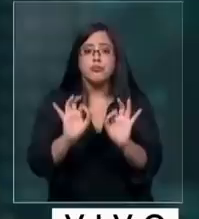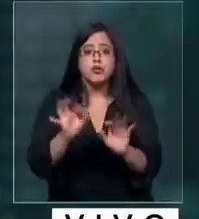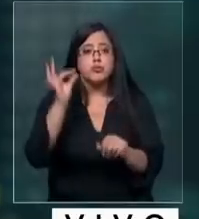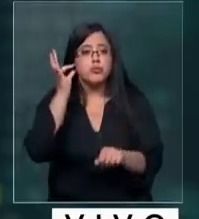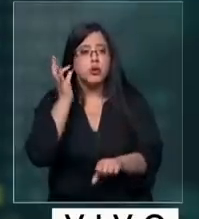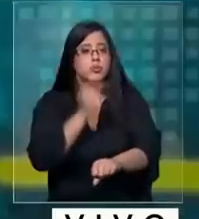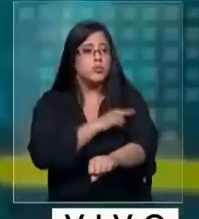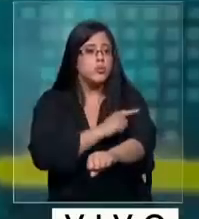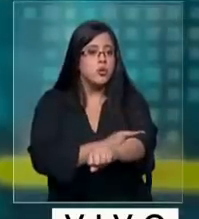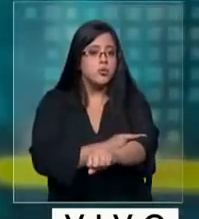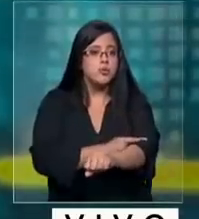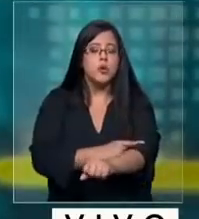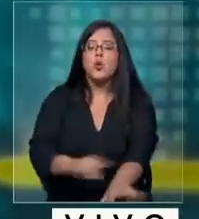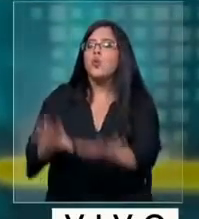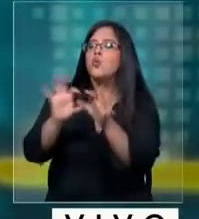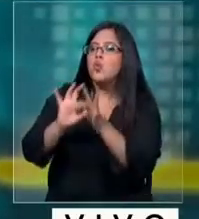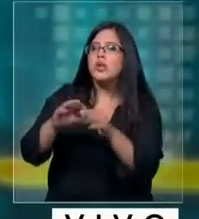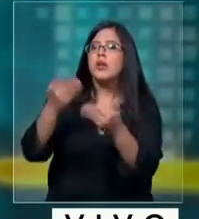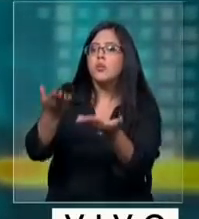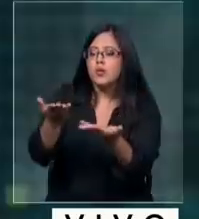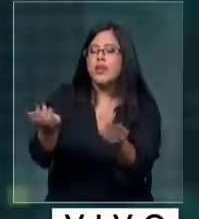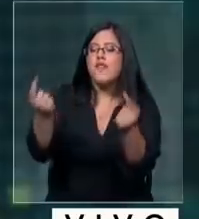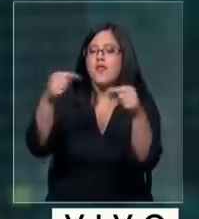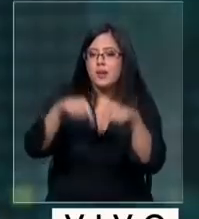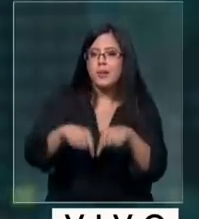feminista también agua yo te agradecemos por estar con nosotros esta noche muchas gracias a ti